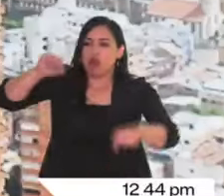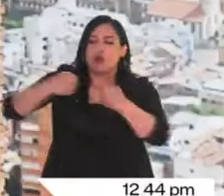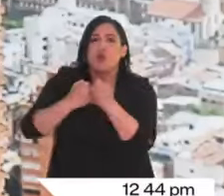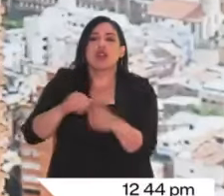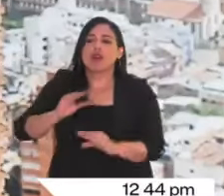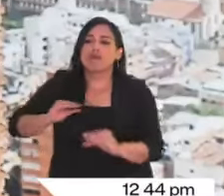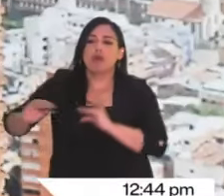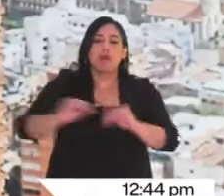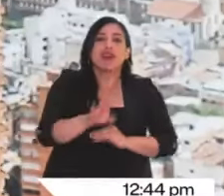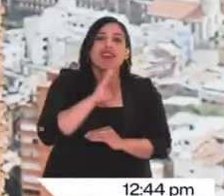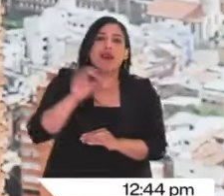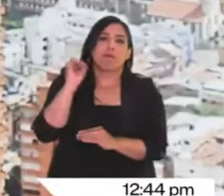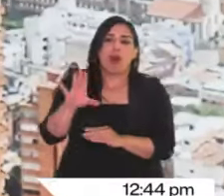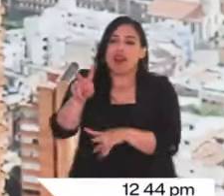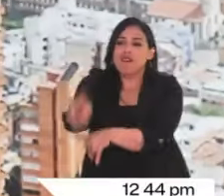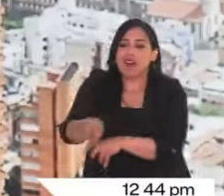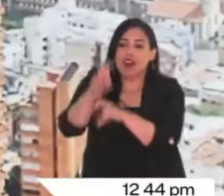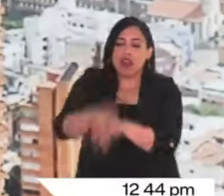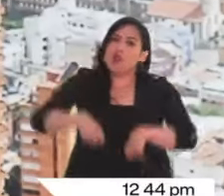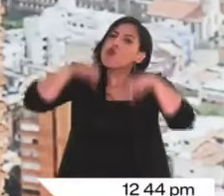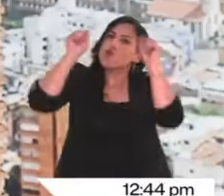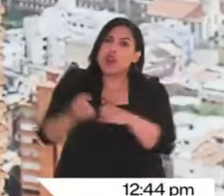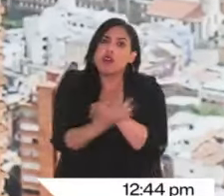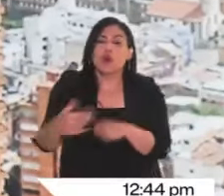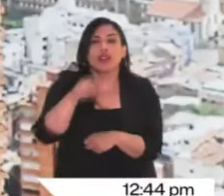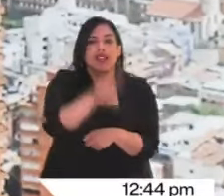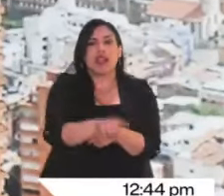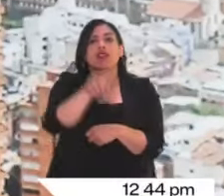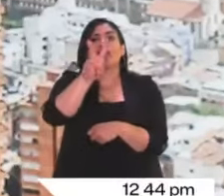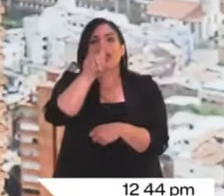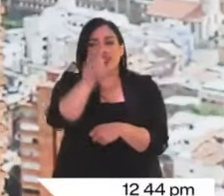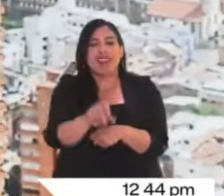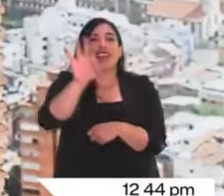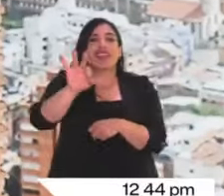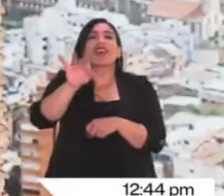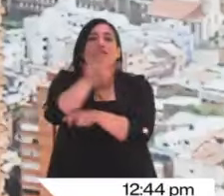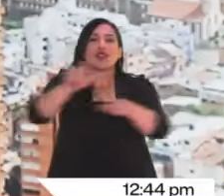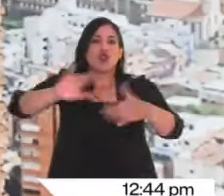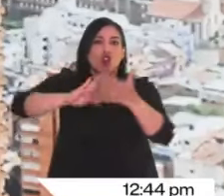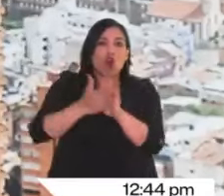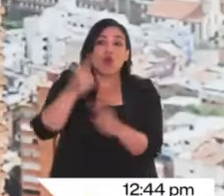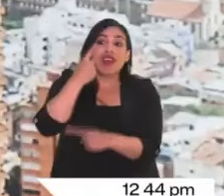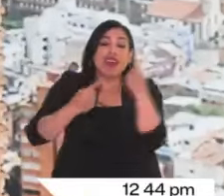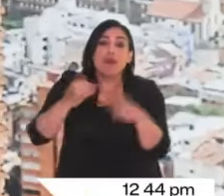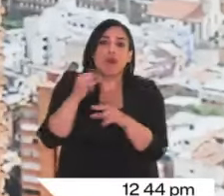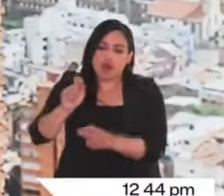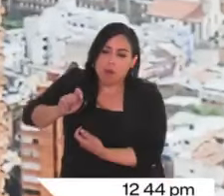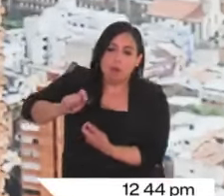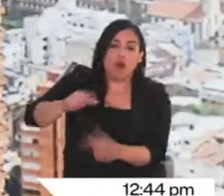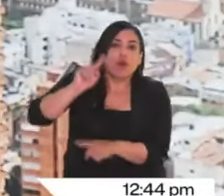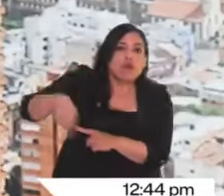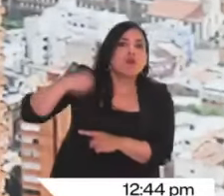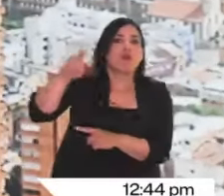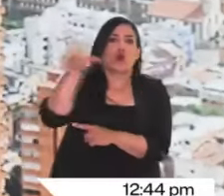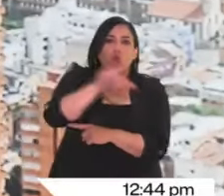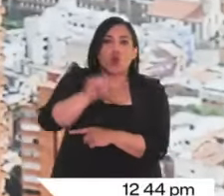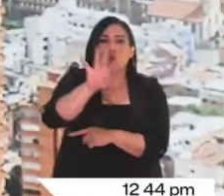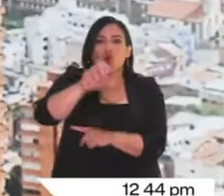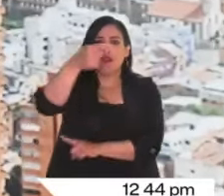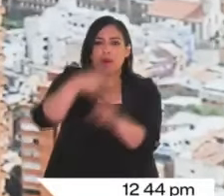pagos con el Banco Agrario para hacer posible que 163 personas de la comunidad en Vera reciban el próximo lunes 9